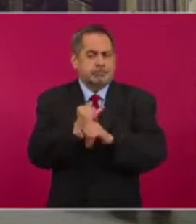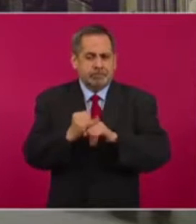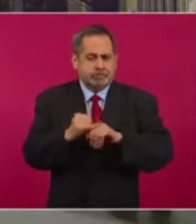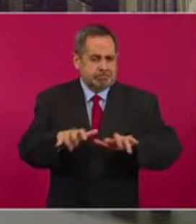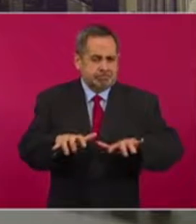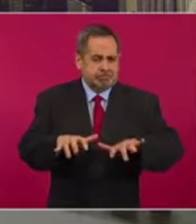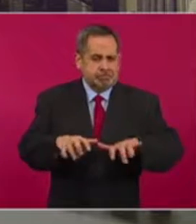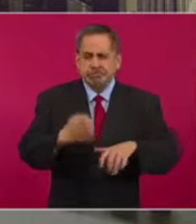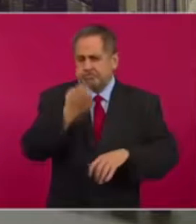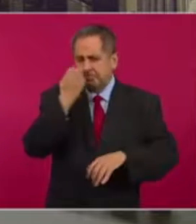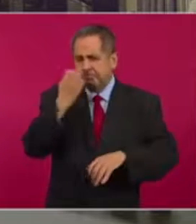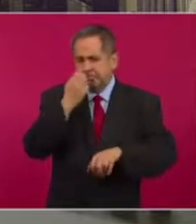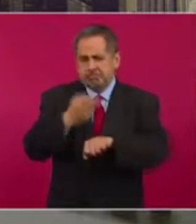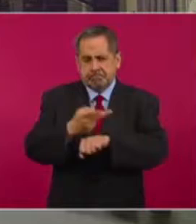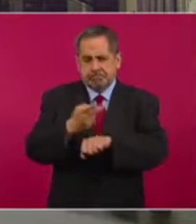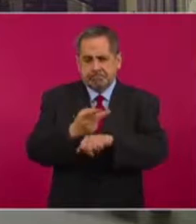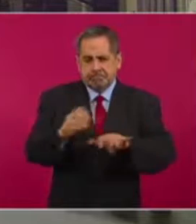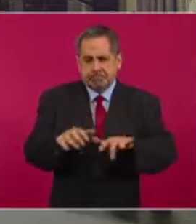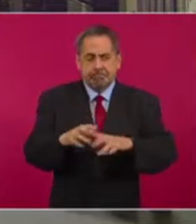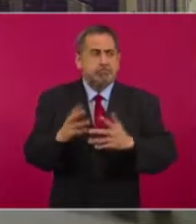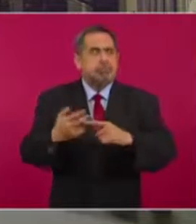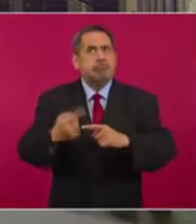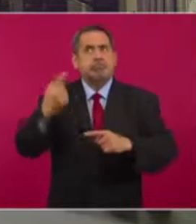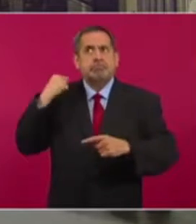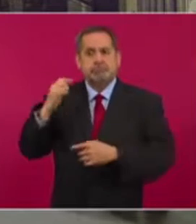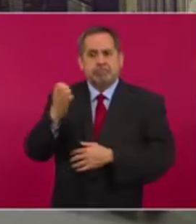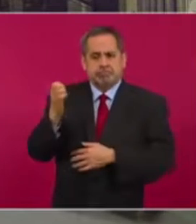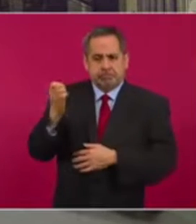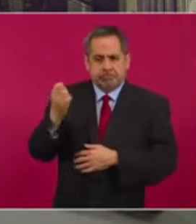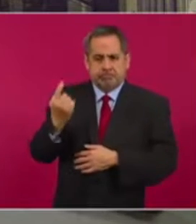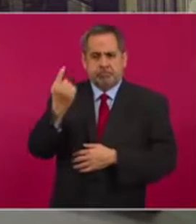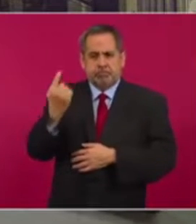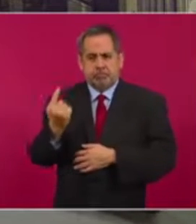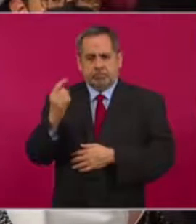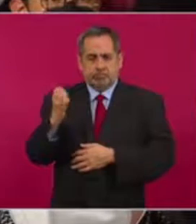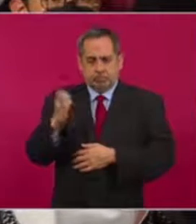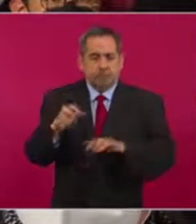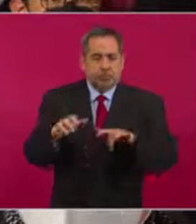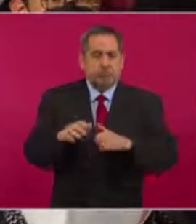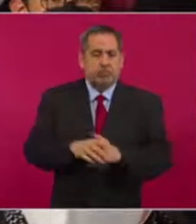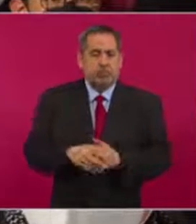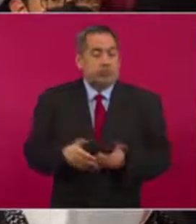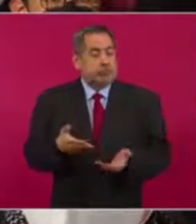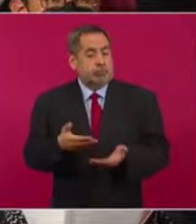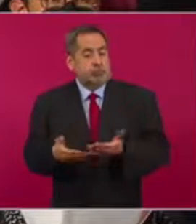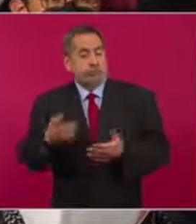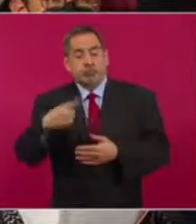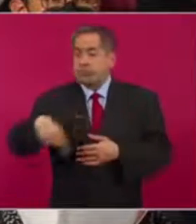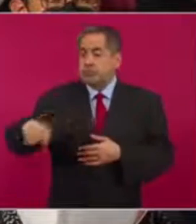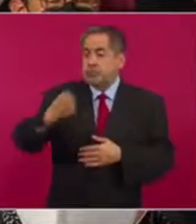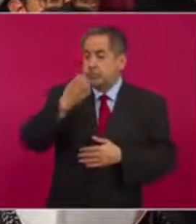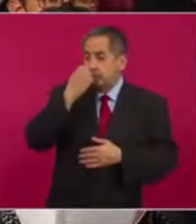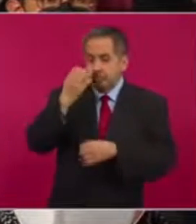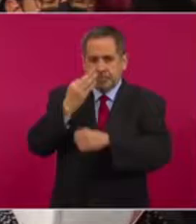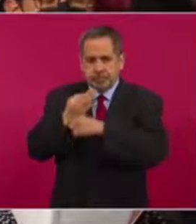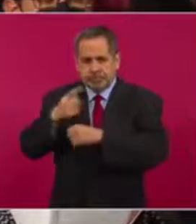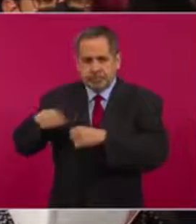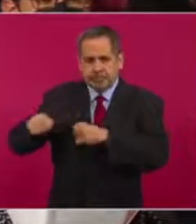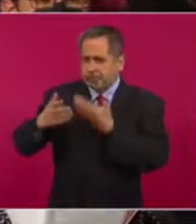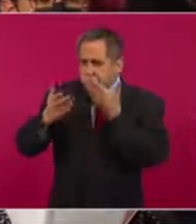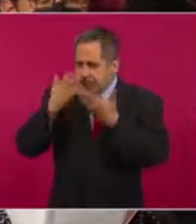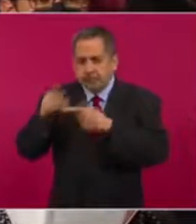Resulta que, bueno, tenían que haber empezado las clases en enero, a partir del 1 de enero. Estudiantes que ahora pues se sienten